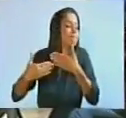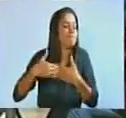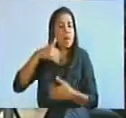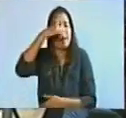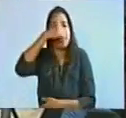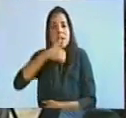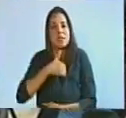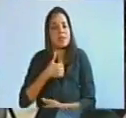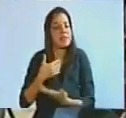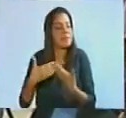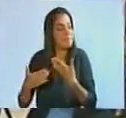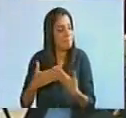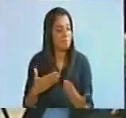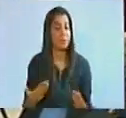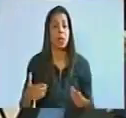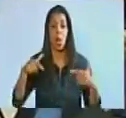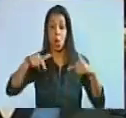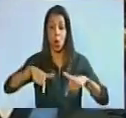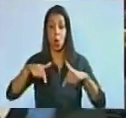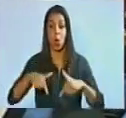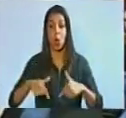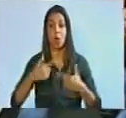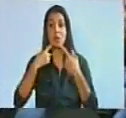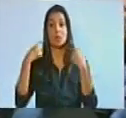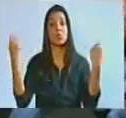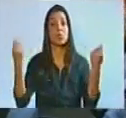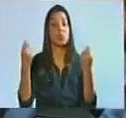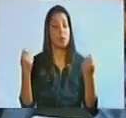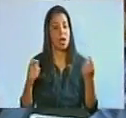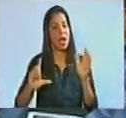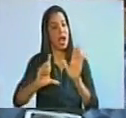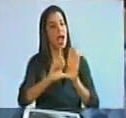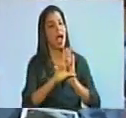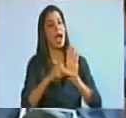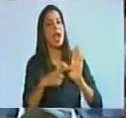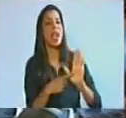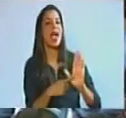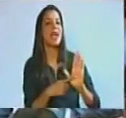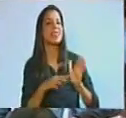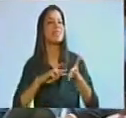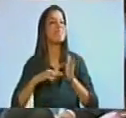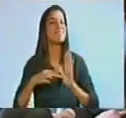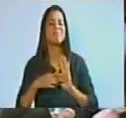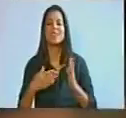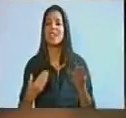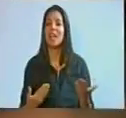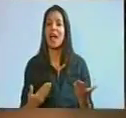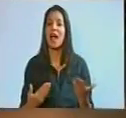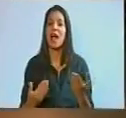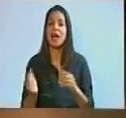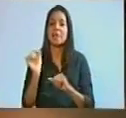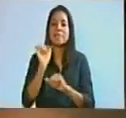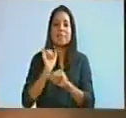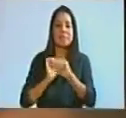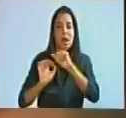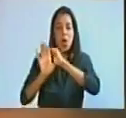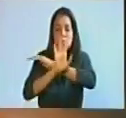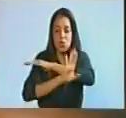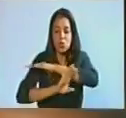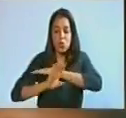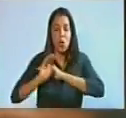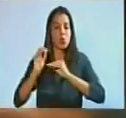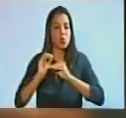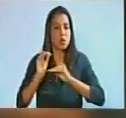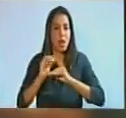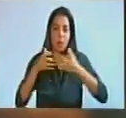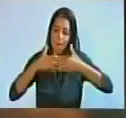Nosotros hoy queremos decir que a través de esta ley se va a preservar el estímulo a la